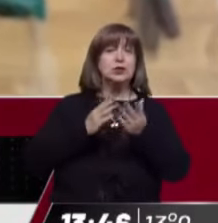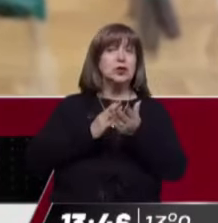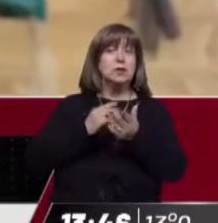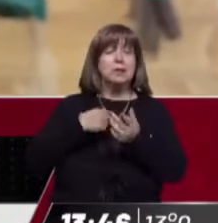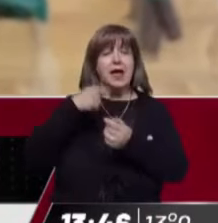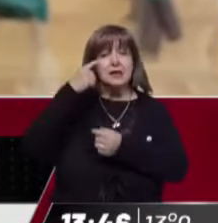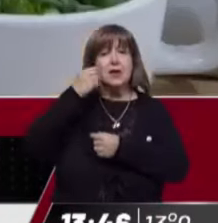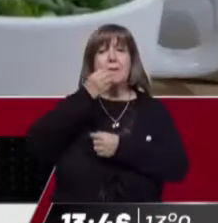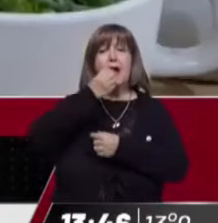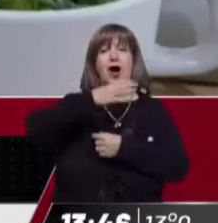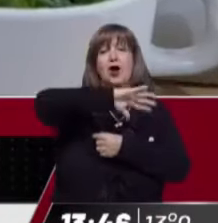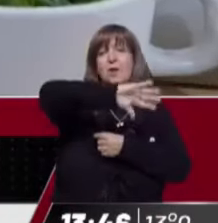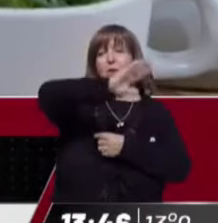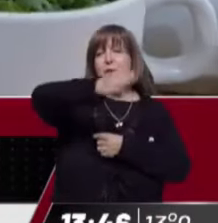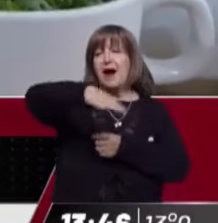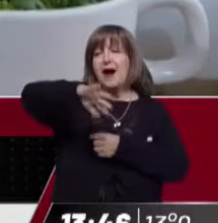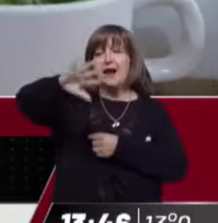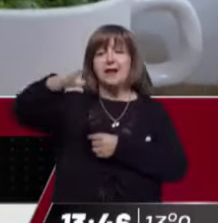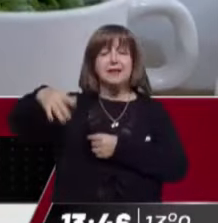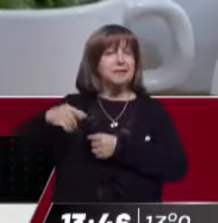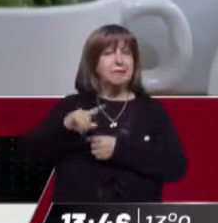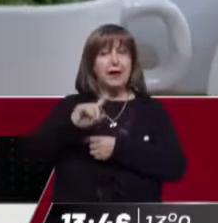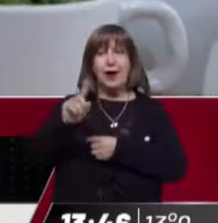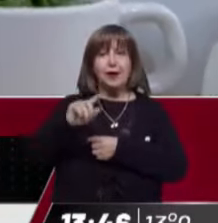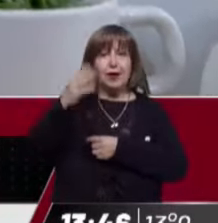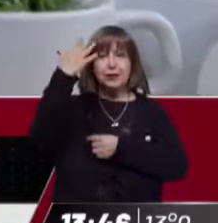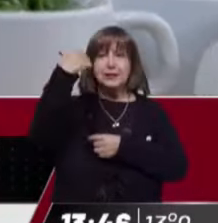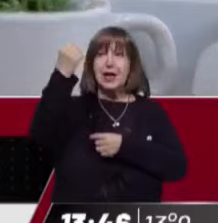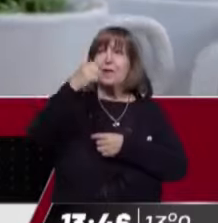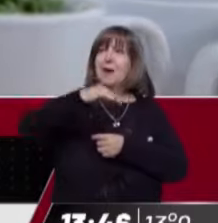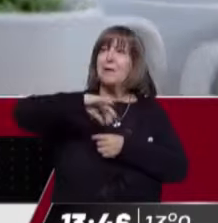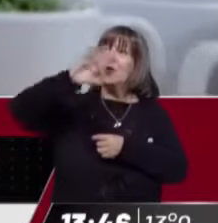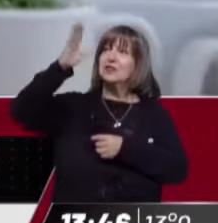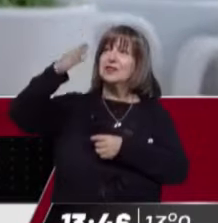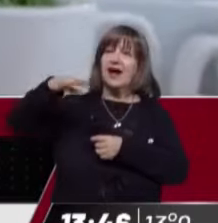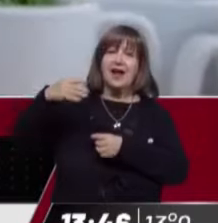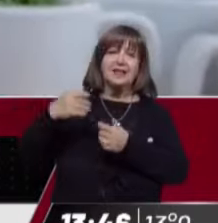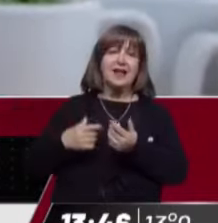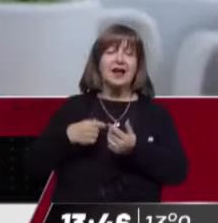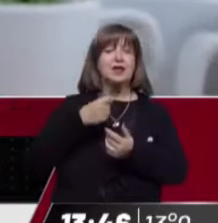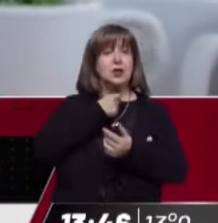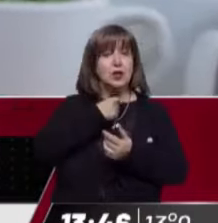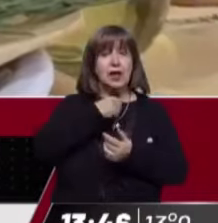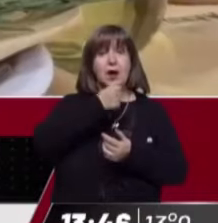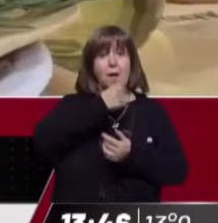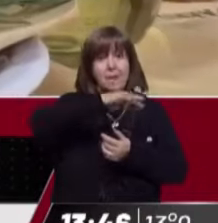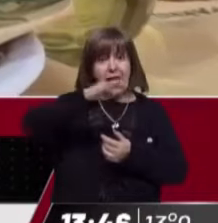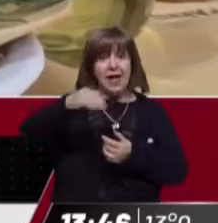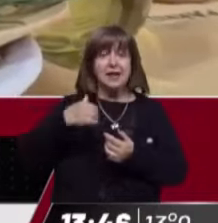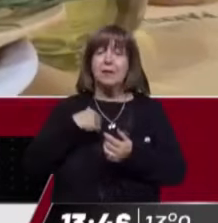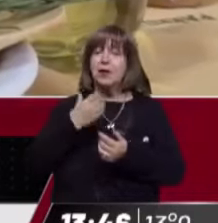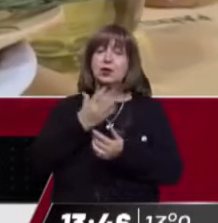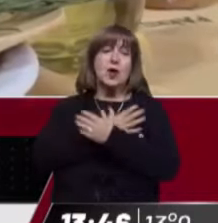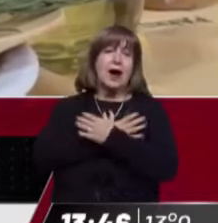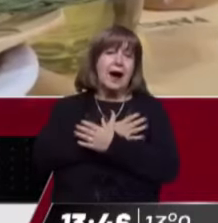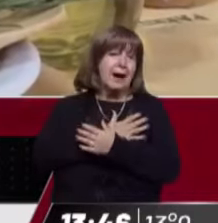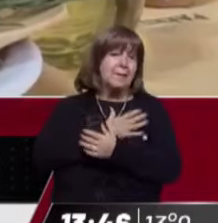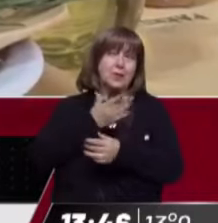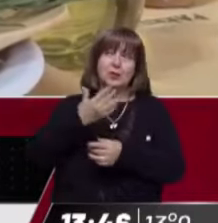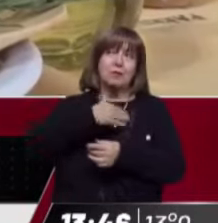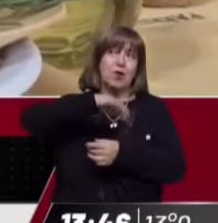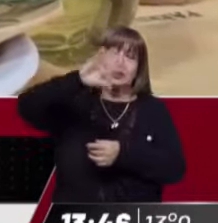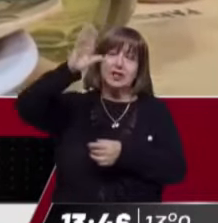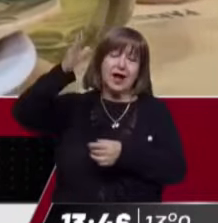no es ahí, no es en Everest. La montaña te llama. La montaña me llama, pero quiero playa. Pero bueno, sí, me llama y la amo. Soy de acá, así